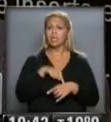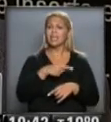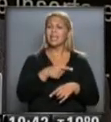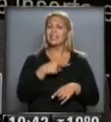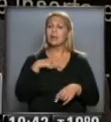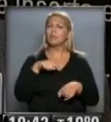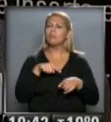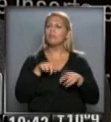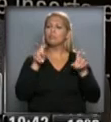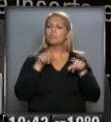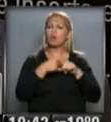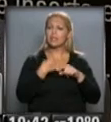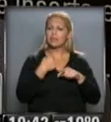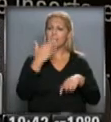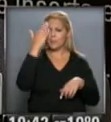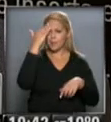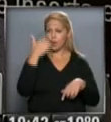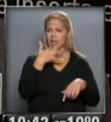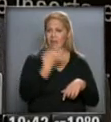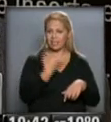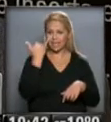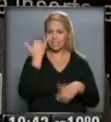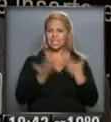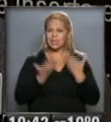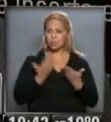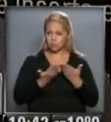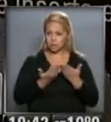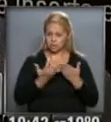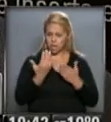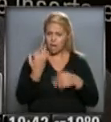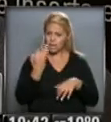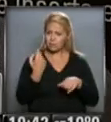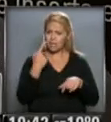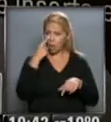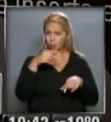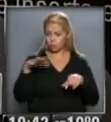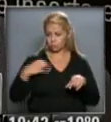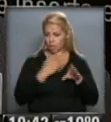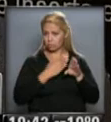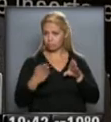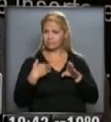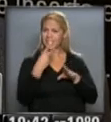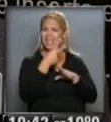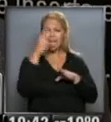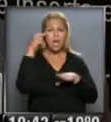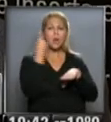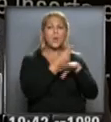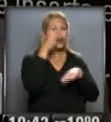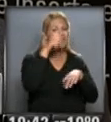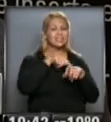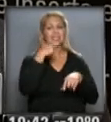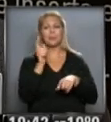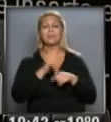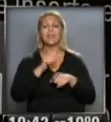memoria, verdad y justicia que ha llevado a la Argentina adelante, especialmente en los últimos años, con el compromiso del presidente Kirchner y de la presidenta